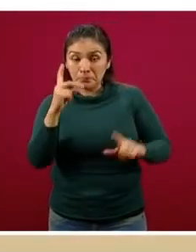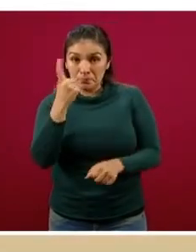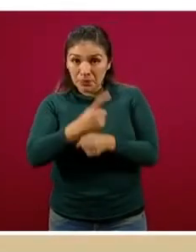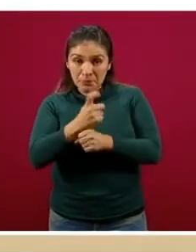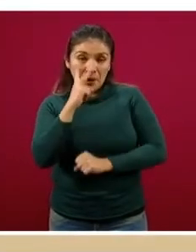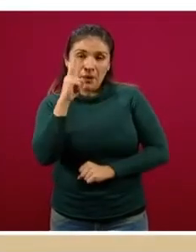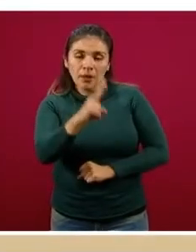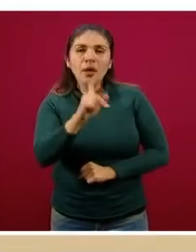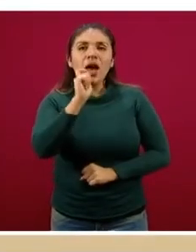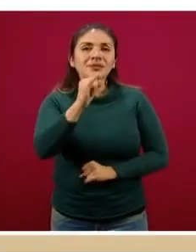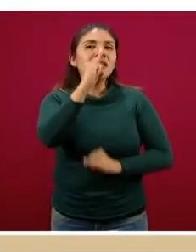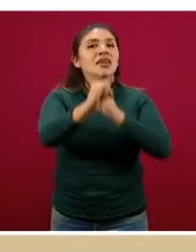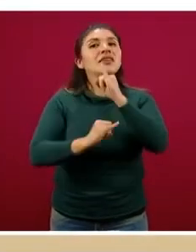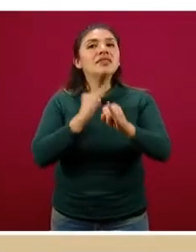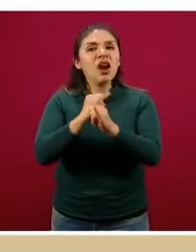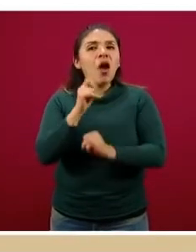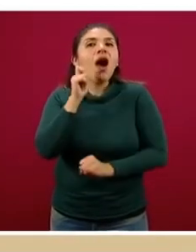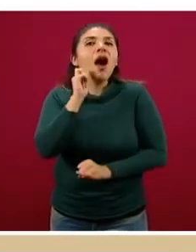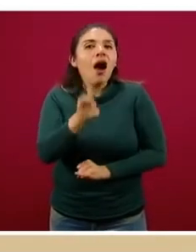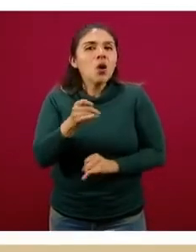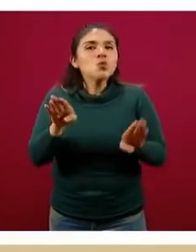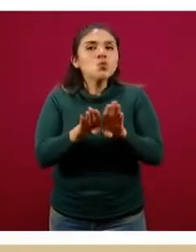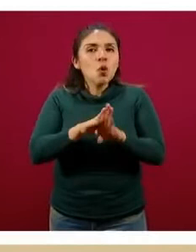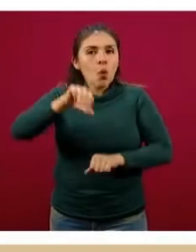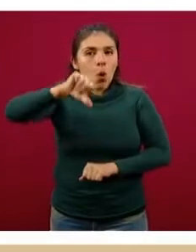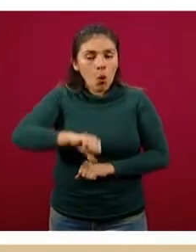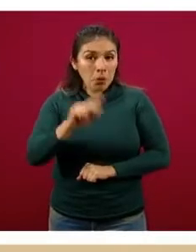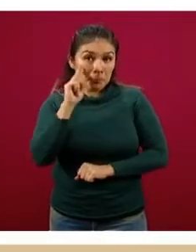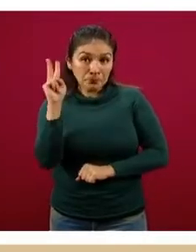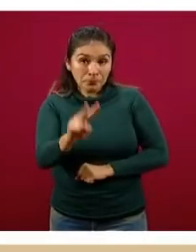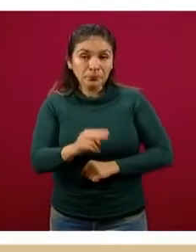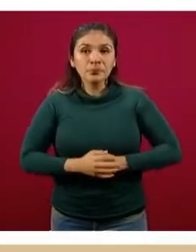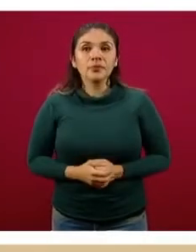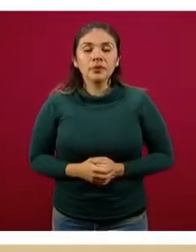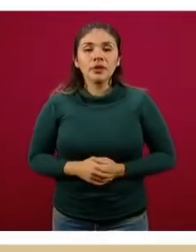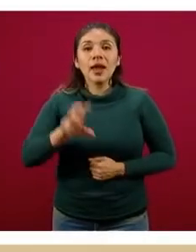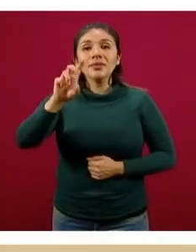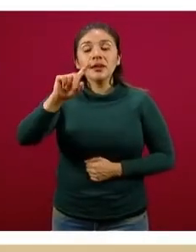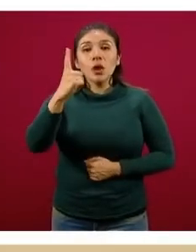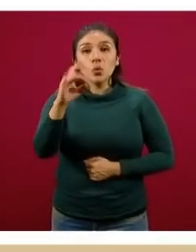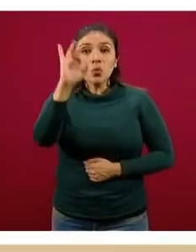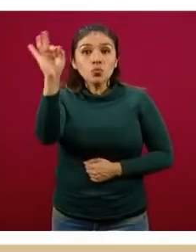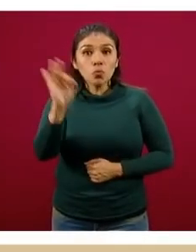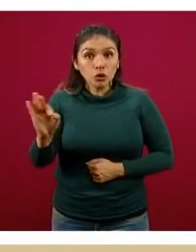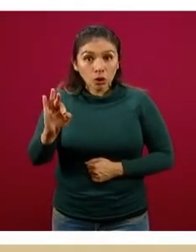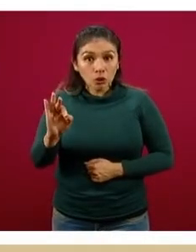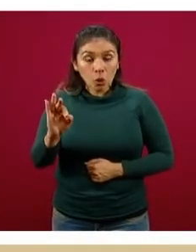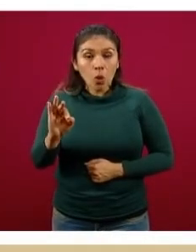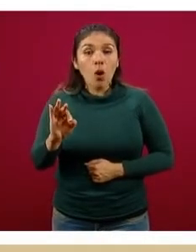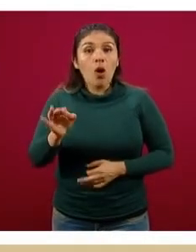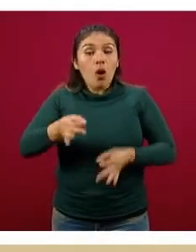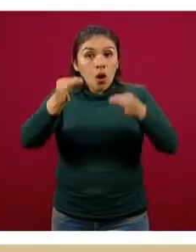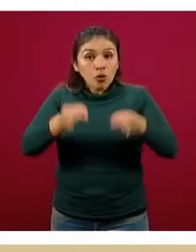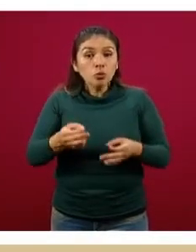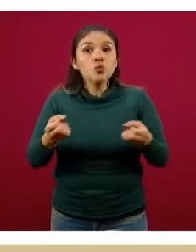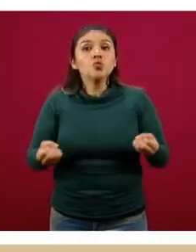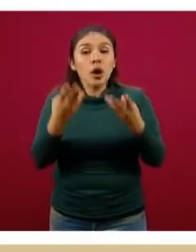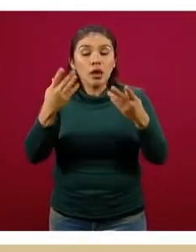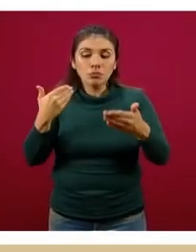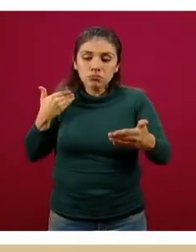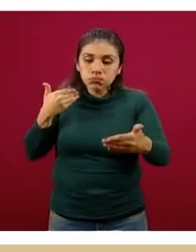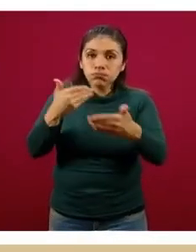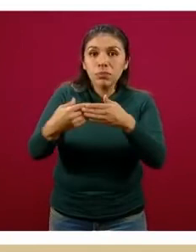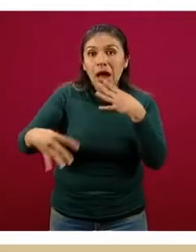panorama internacional, vamos a ver que el 31% de los casos en los últimos